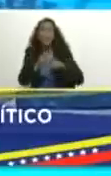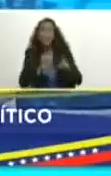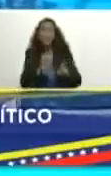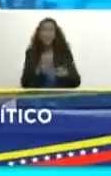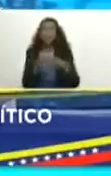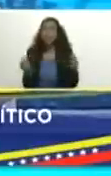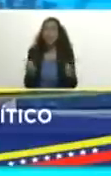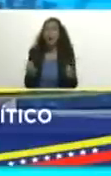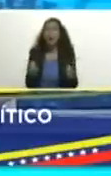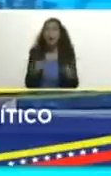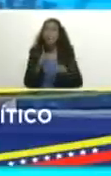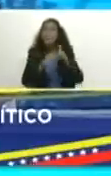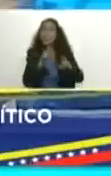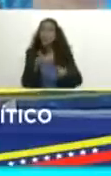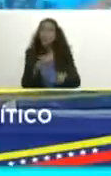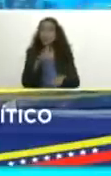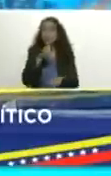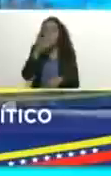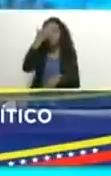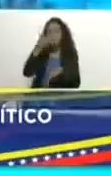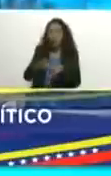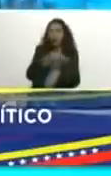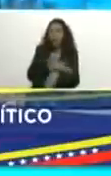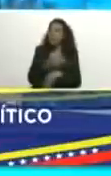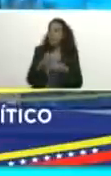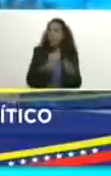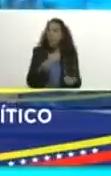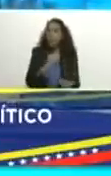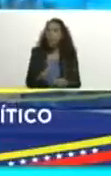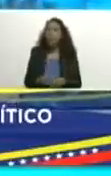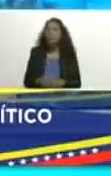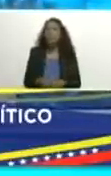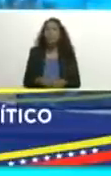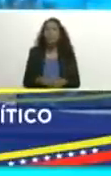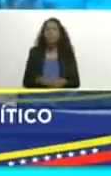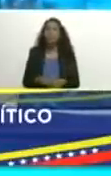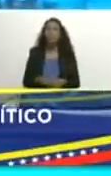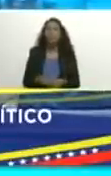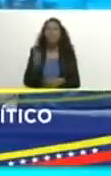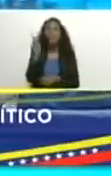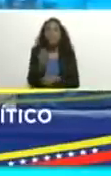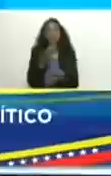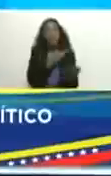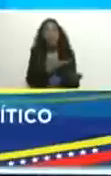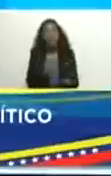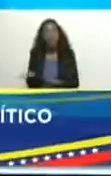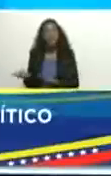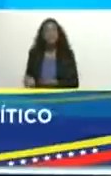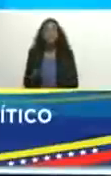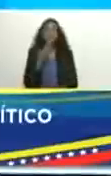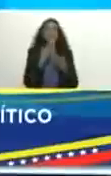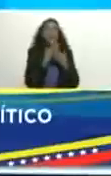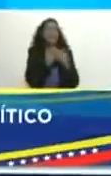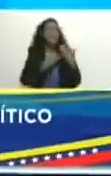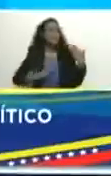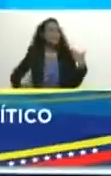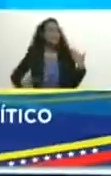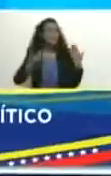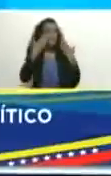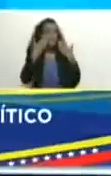referéndum, y nuestro pueblo esté bien informado, por favor. Doctor Jorge Rodríguez, diputado, bienvenido. Gracias, presidente, muchísimas